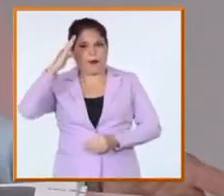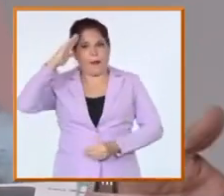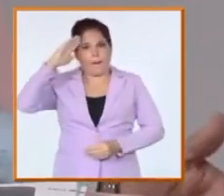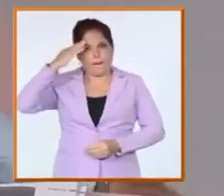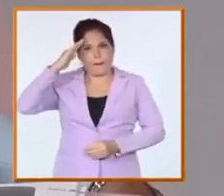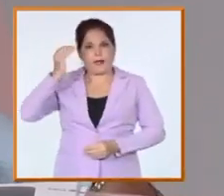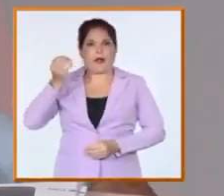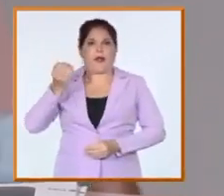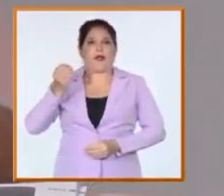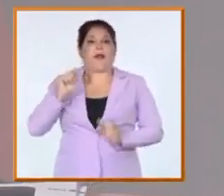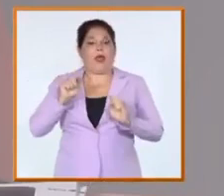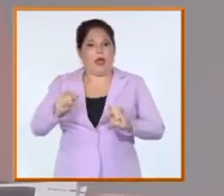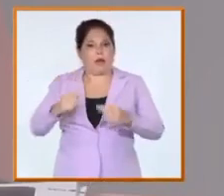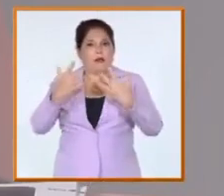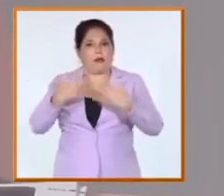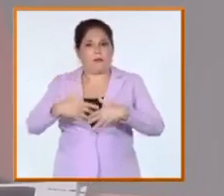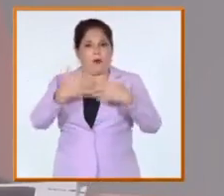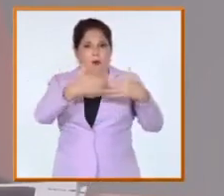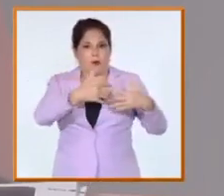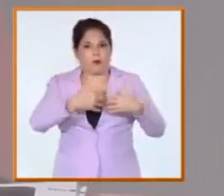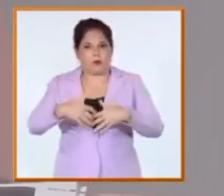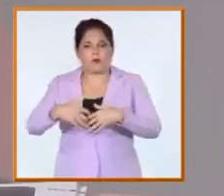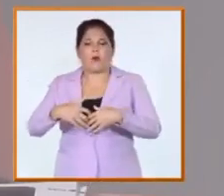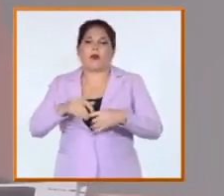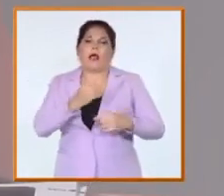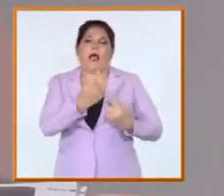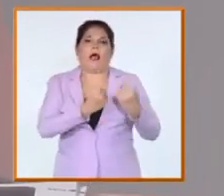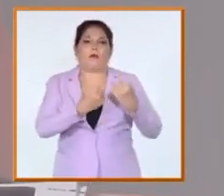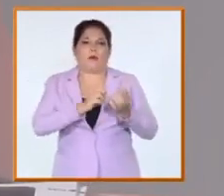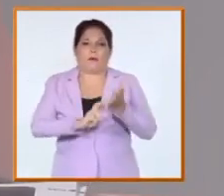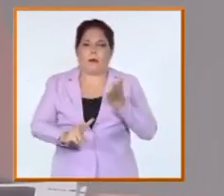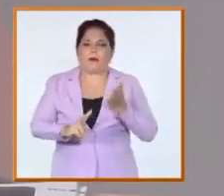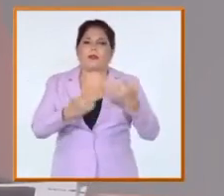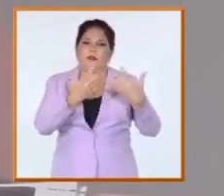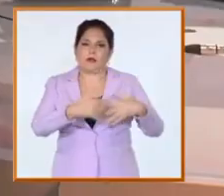que se están haciendo industria en varias provincias estamos inclusive